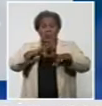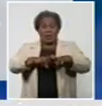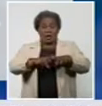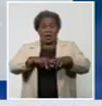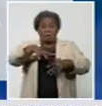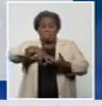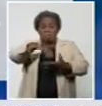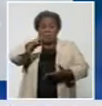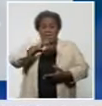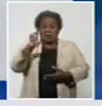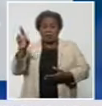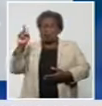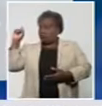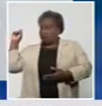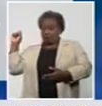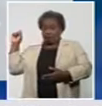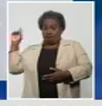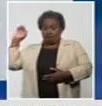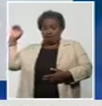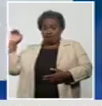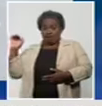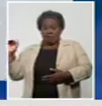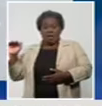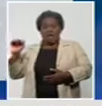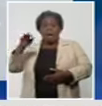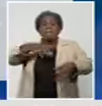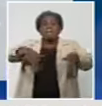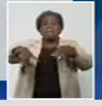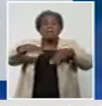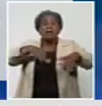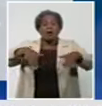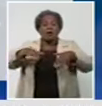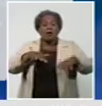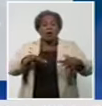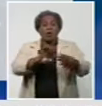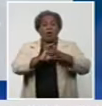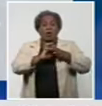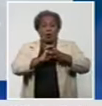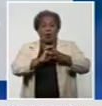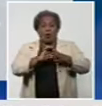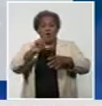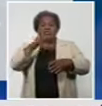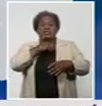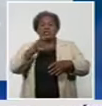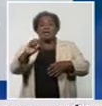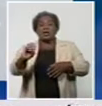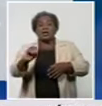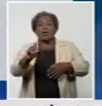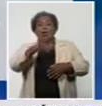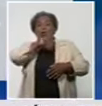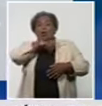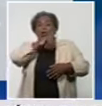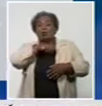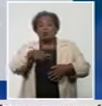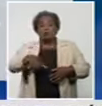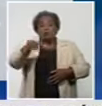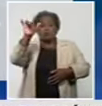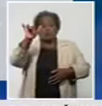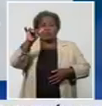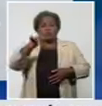de la Revolución, Playa, Guanabacoa, Cerro, Cotorro, Boyeros y